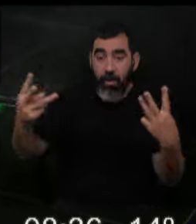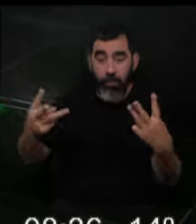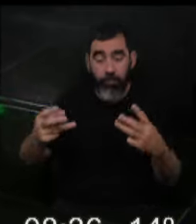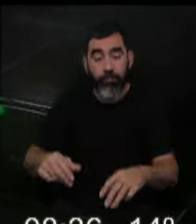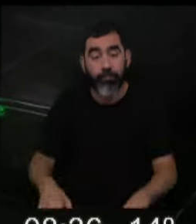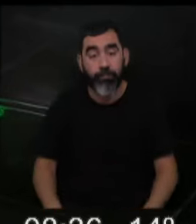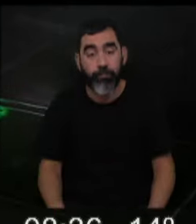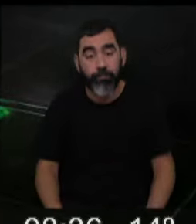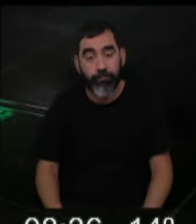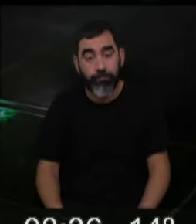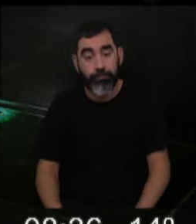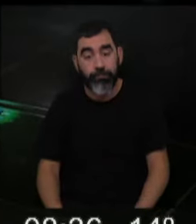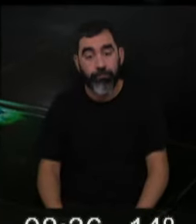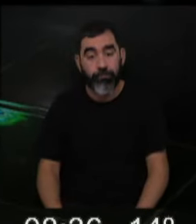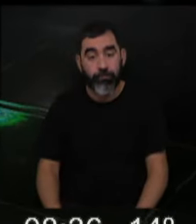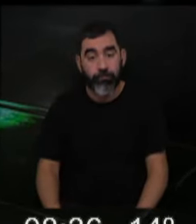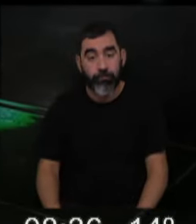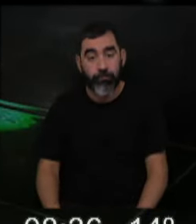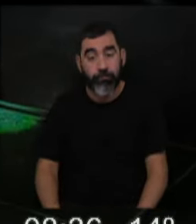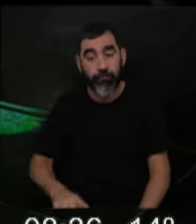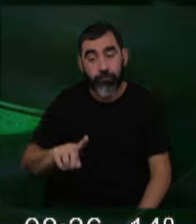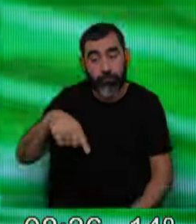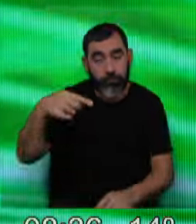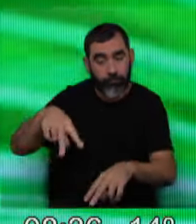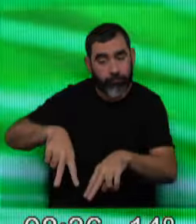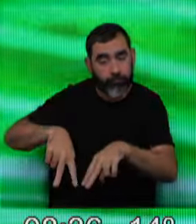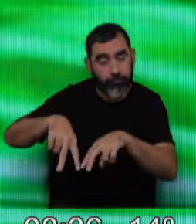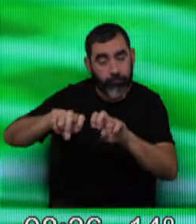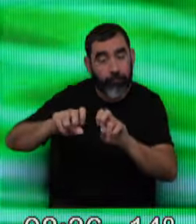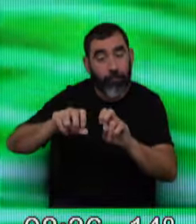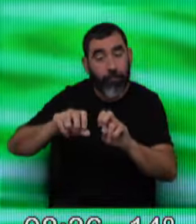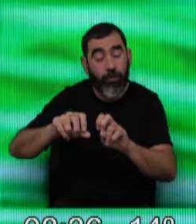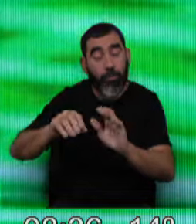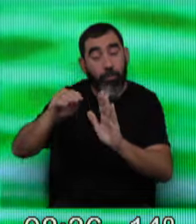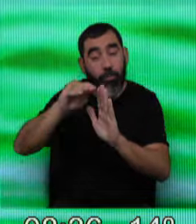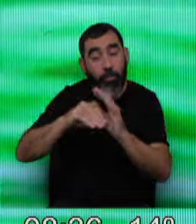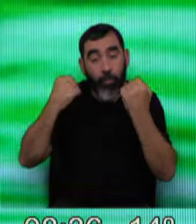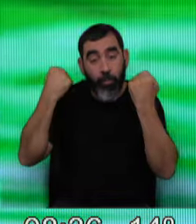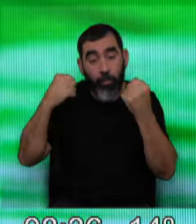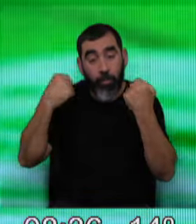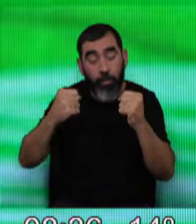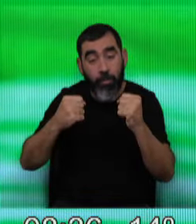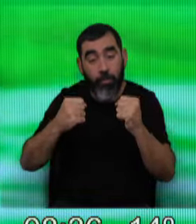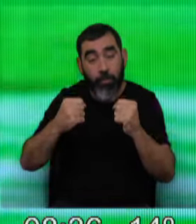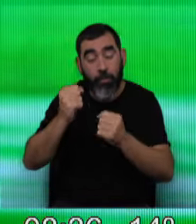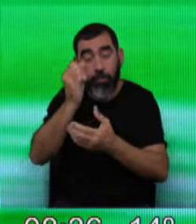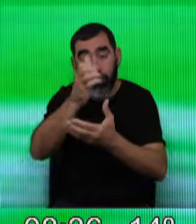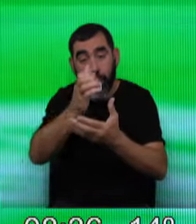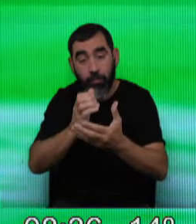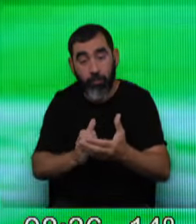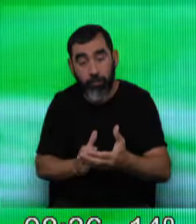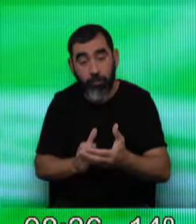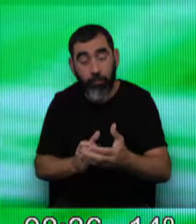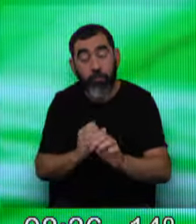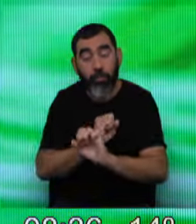comunitarios. Y después, cuando hay profundizaciones, a través del programa de prácticas seguimos vinculando con unidades curriculares, como a veces